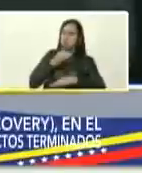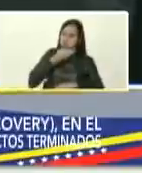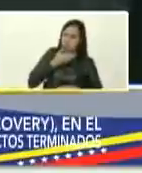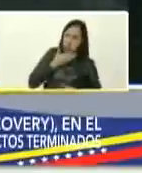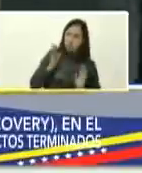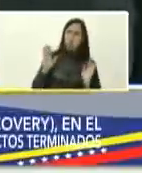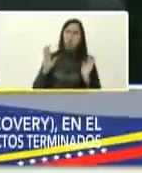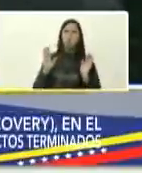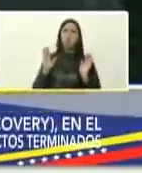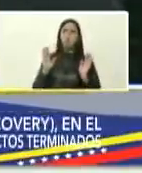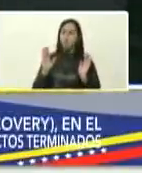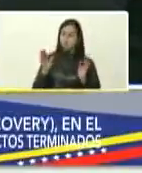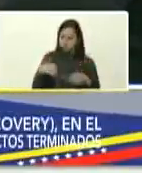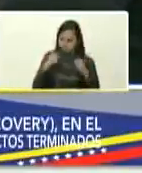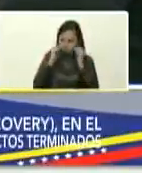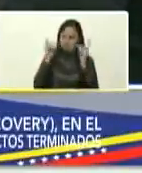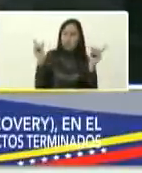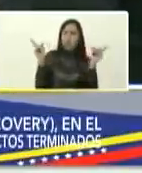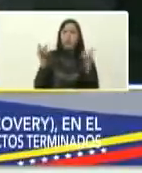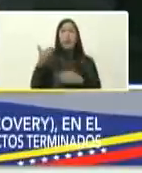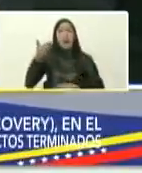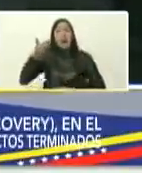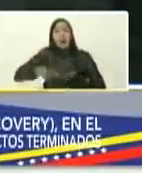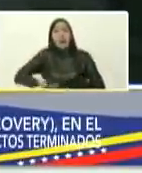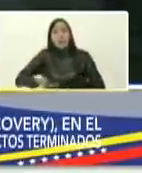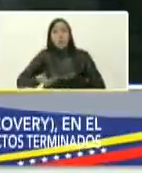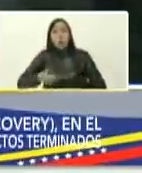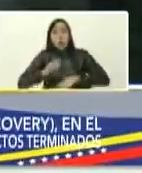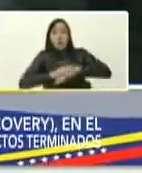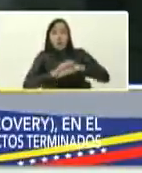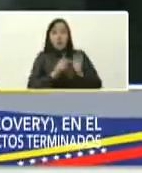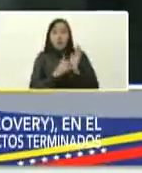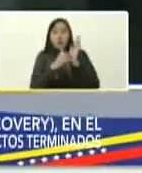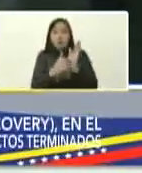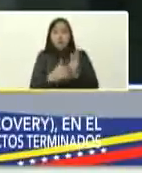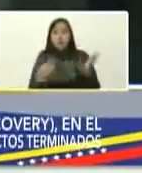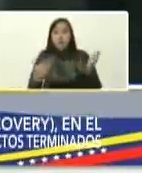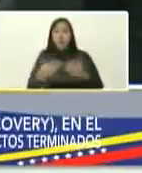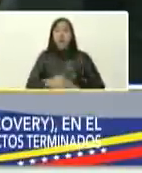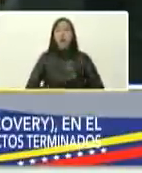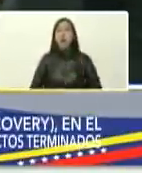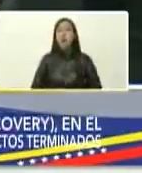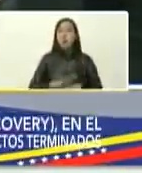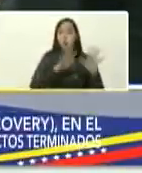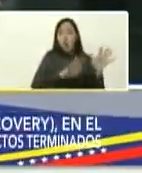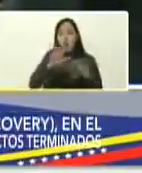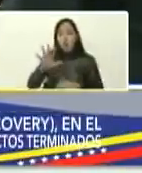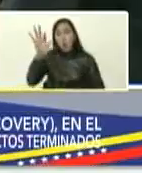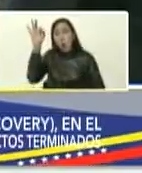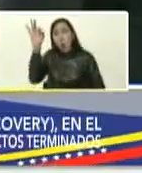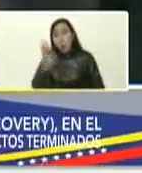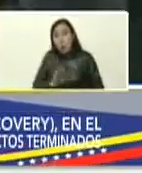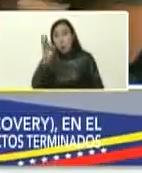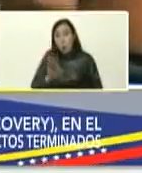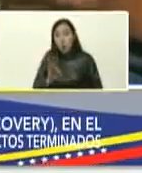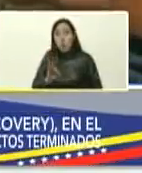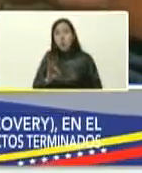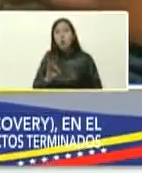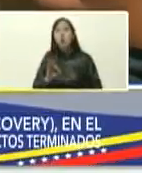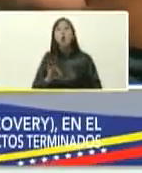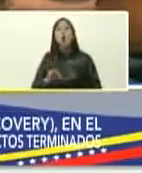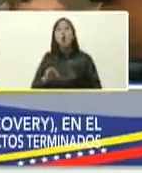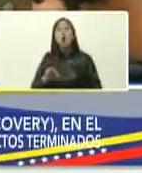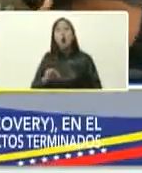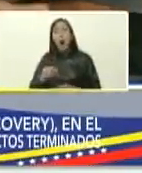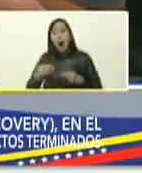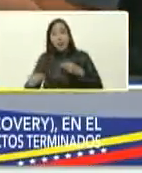¿no? Son llamativos. Y lo más importante de esto es que es 95% con